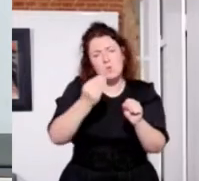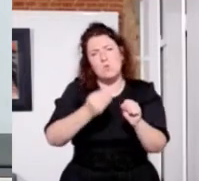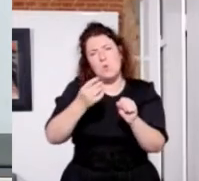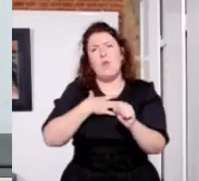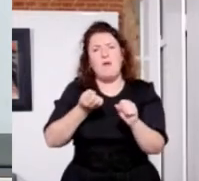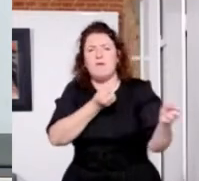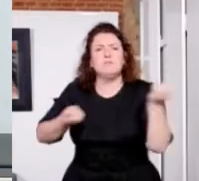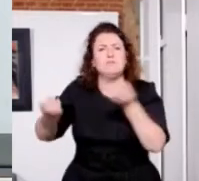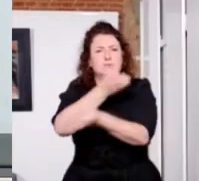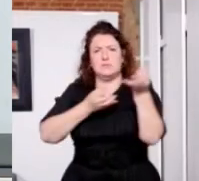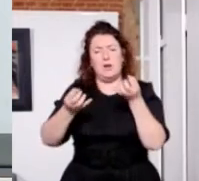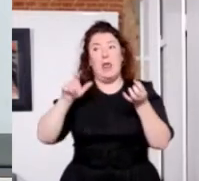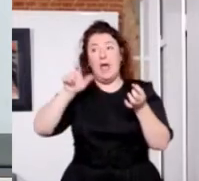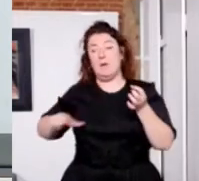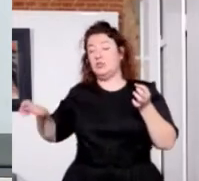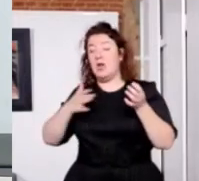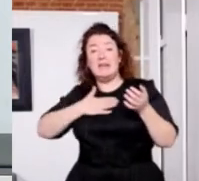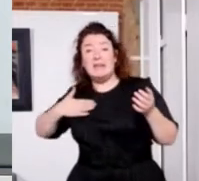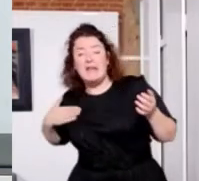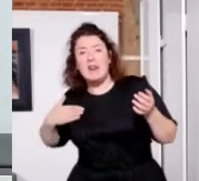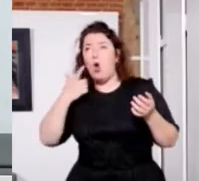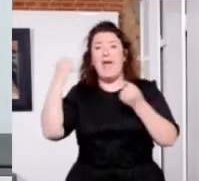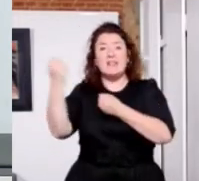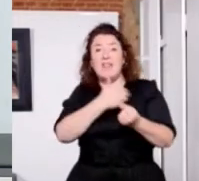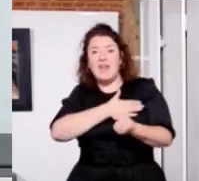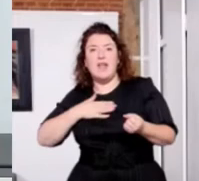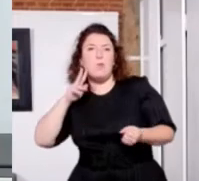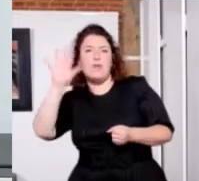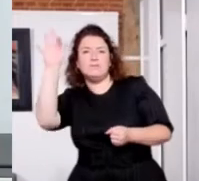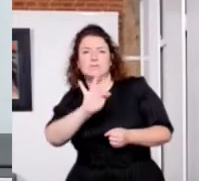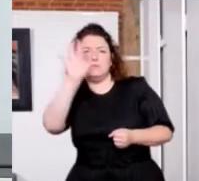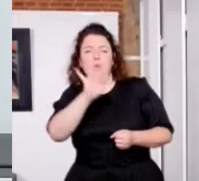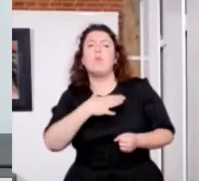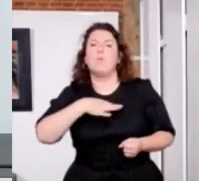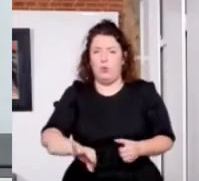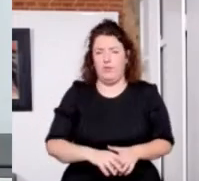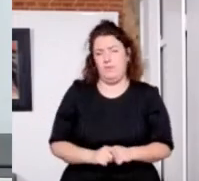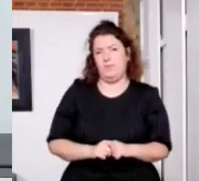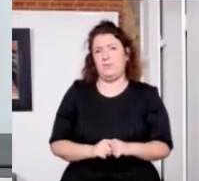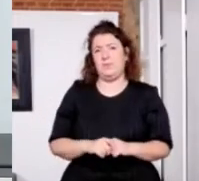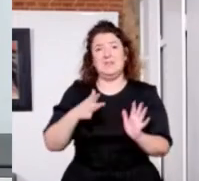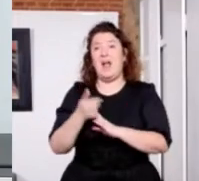todas las personas y todas las entidades. Intenta sumar para